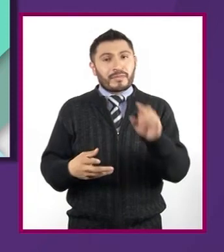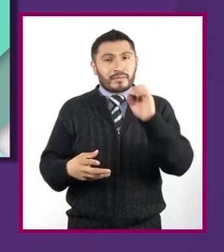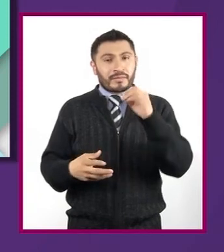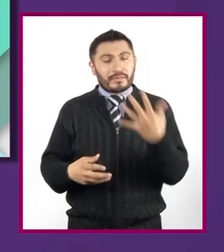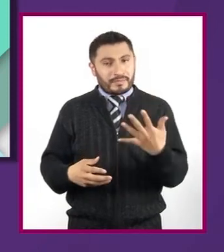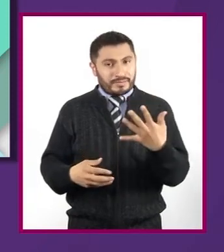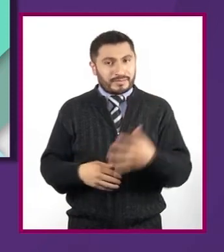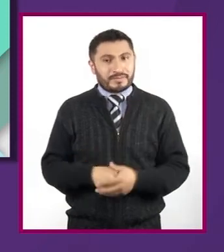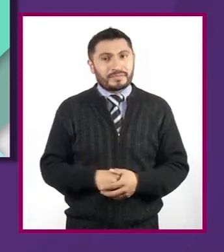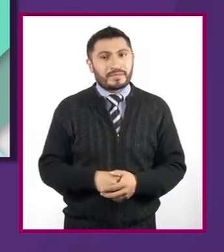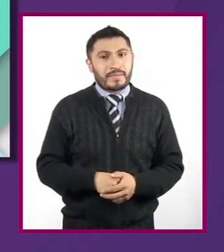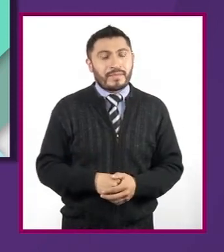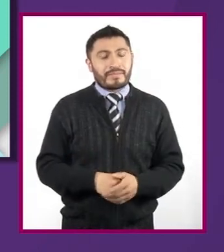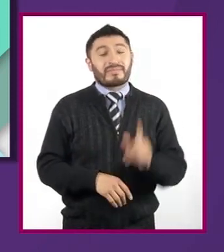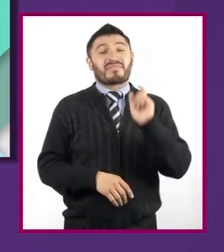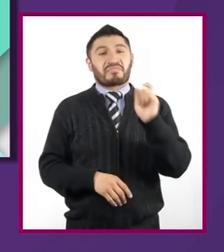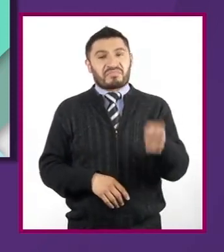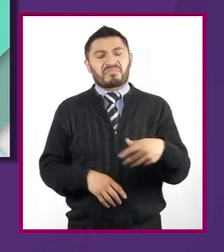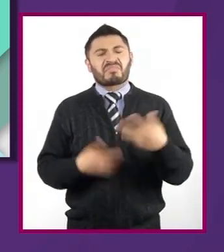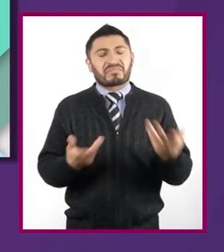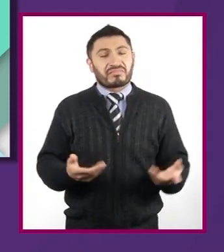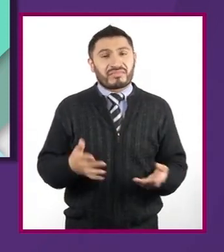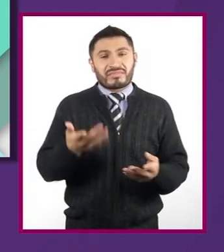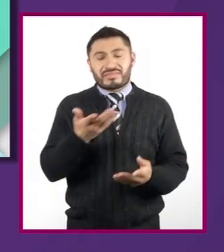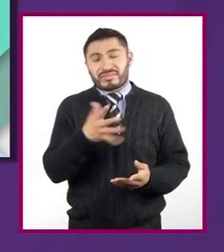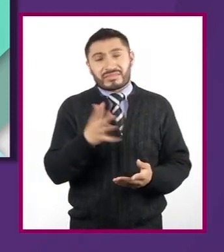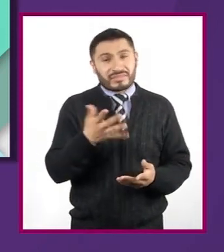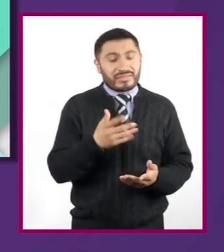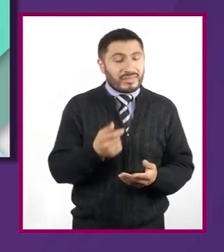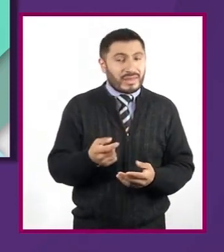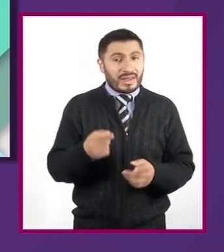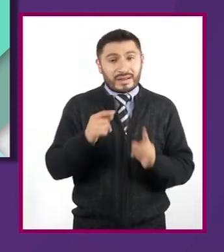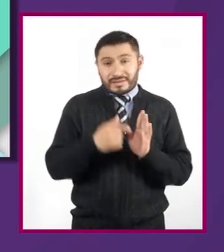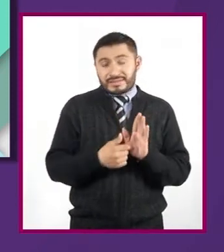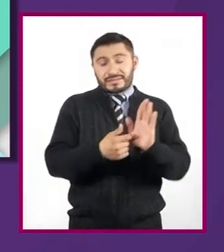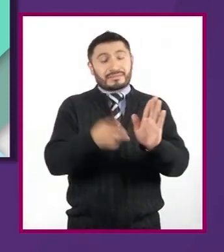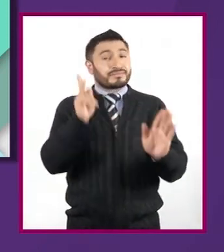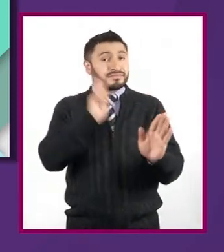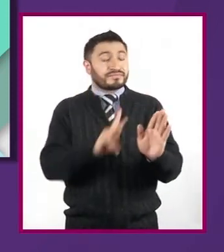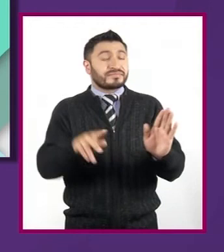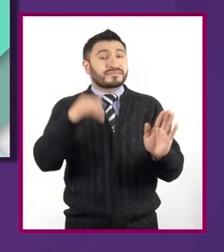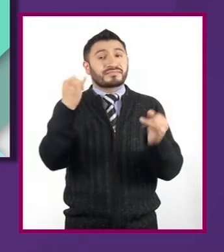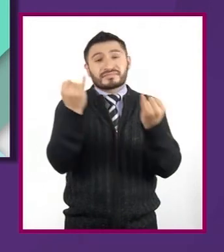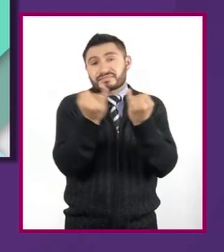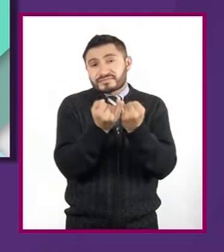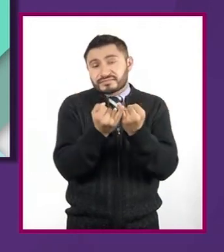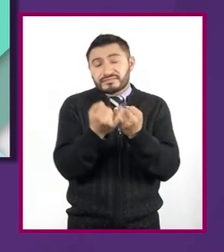3.05. Esto quiere decir que la media aritmética de la muestra es igual a